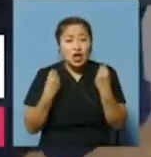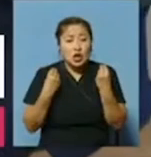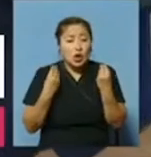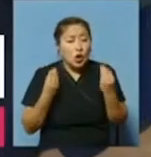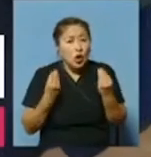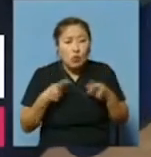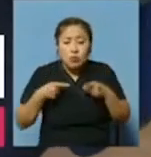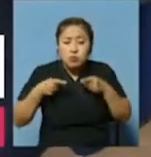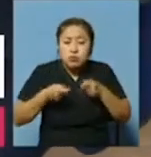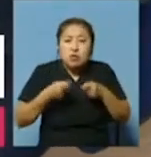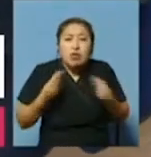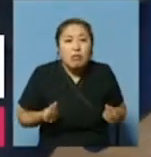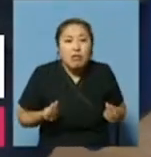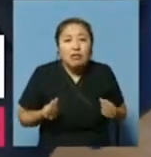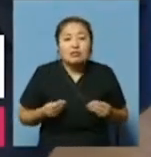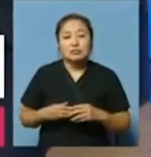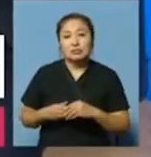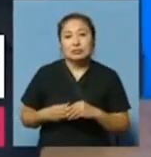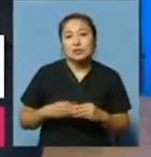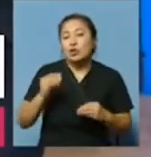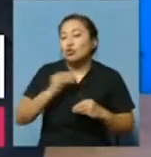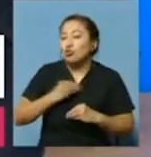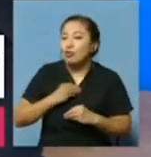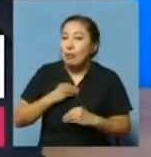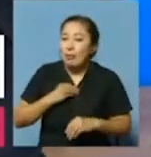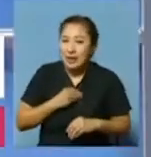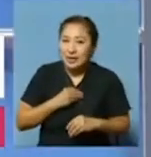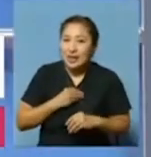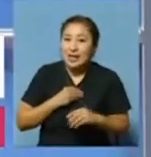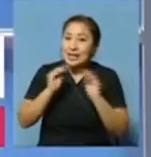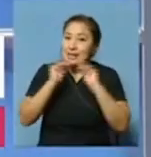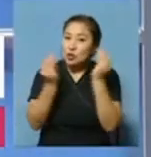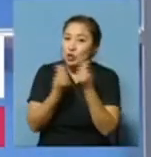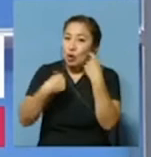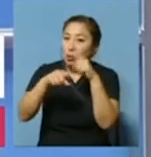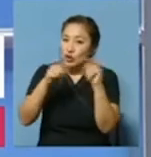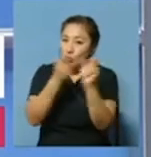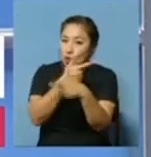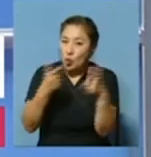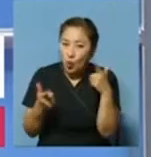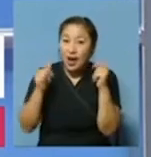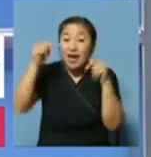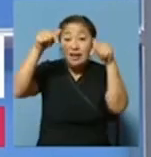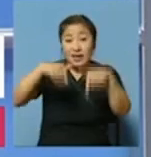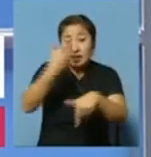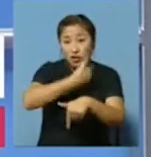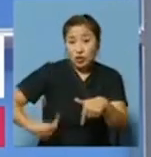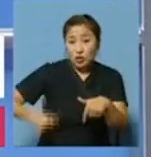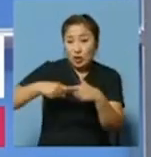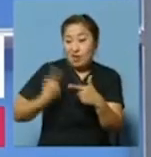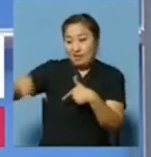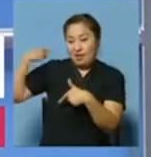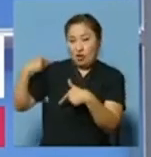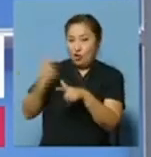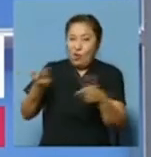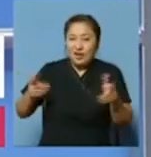lucha ante esto lamentablemente no hay buenos resultados ni del actual gobierno ni del anterior